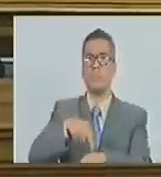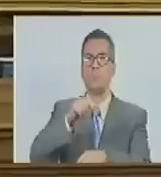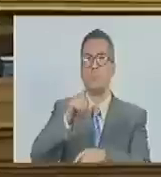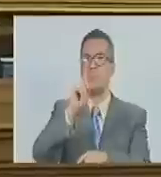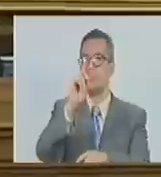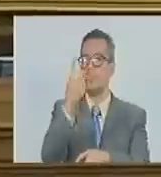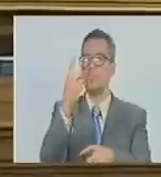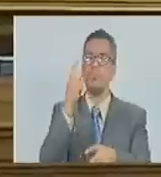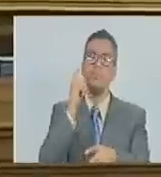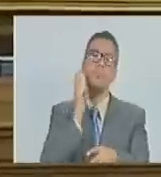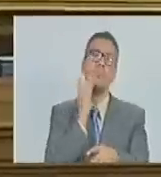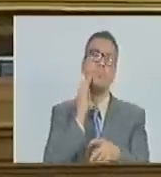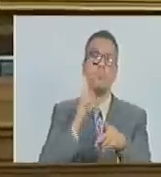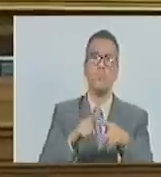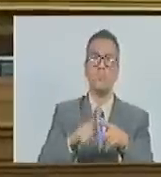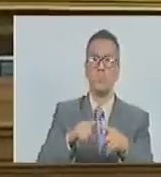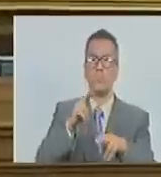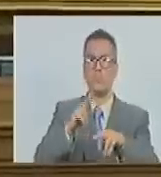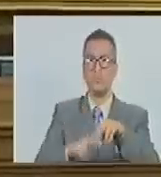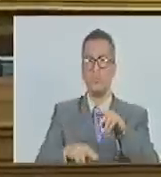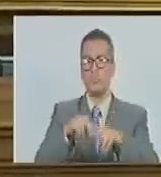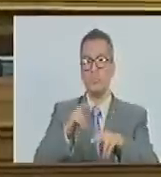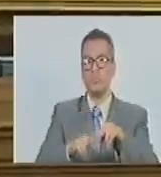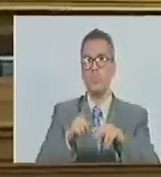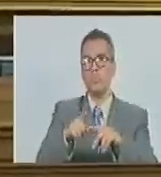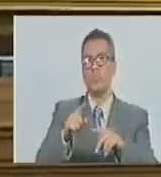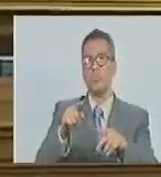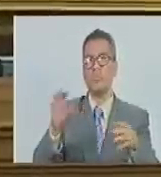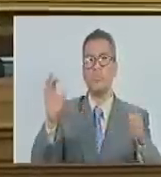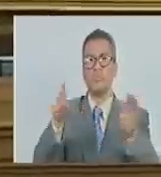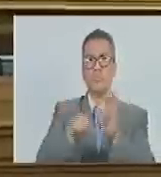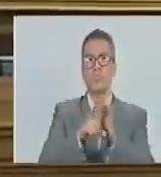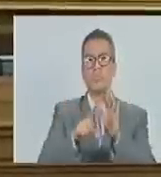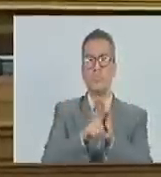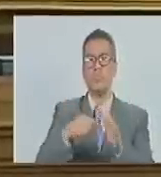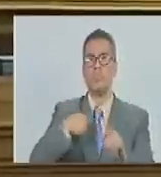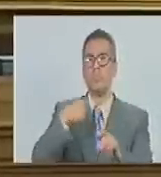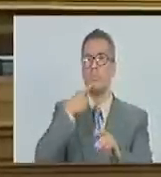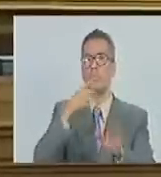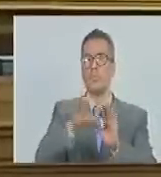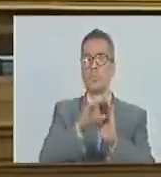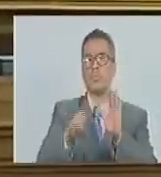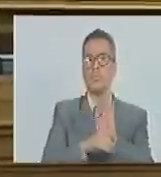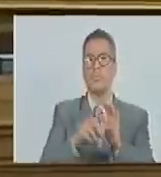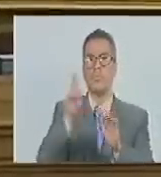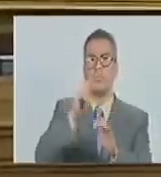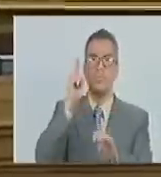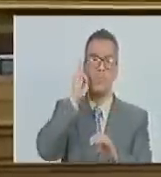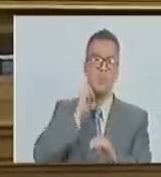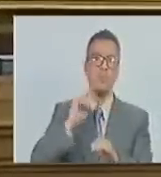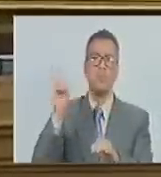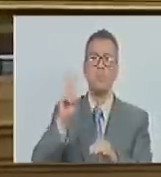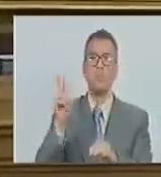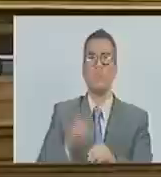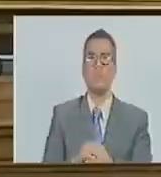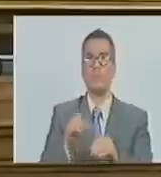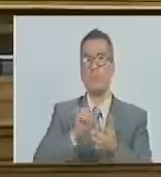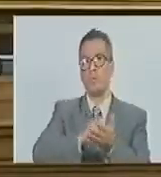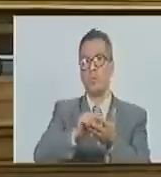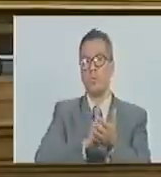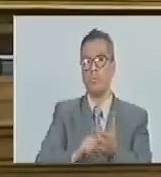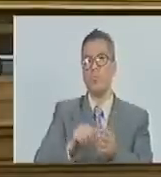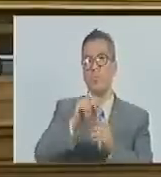de ellas fue la conformación, en apego estricto a lo que dice la Constitución de la República Bolivariana de Venezuela en sus